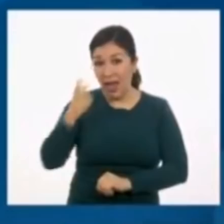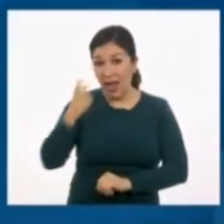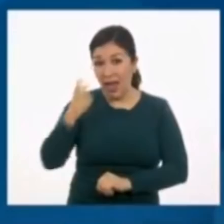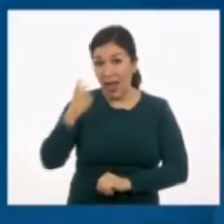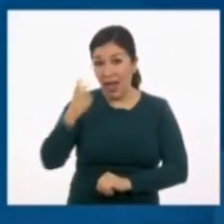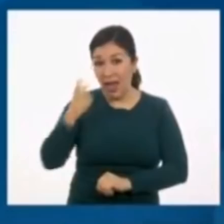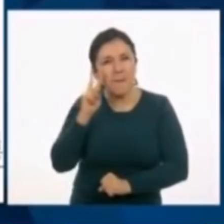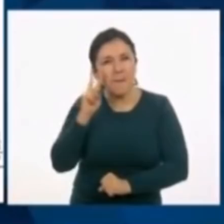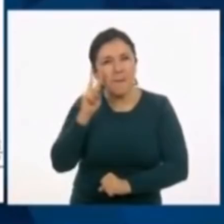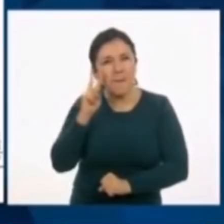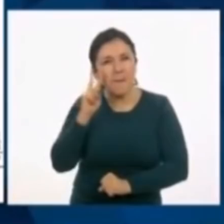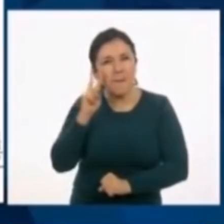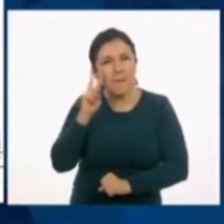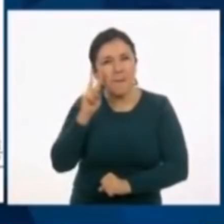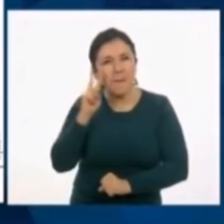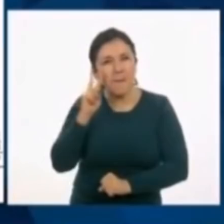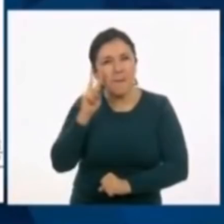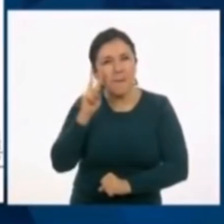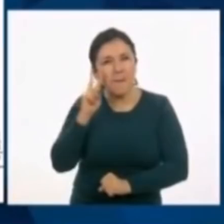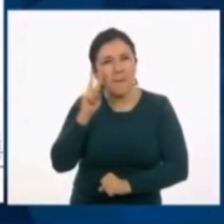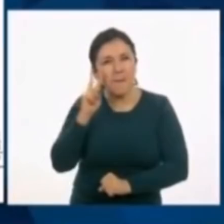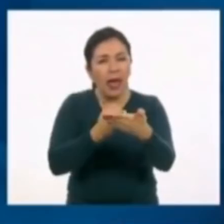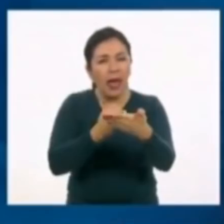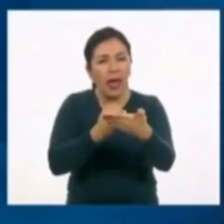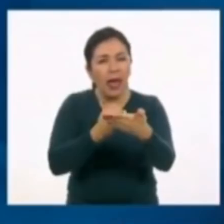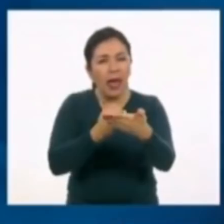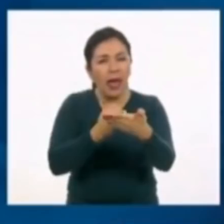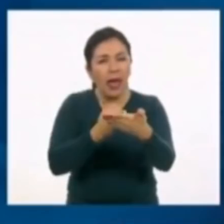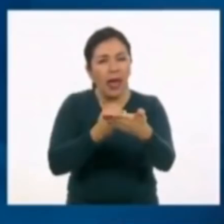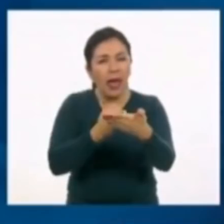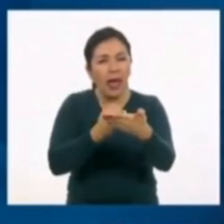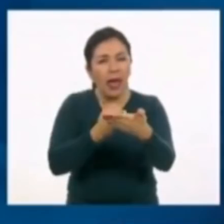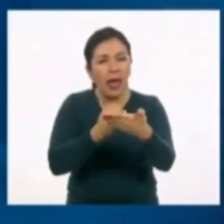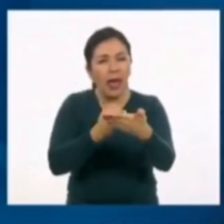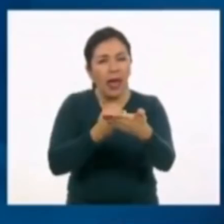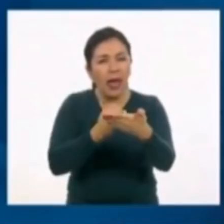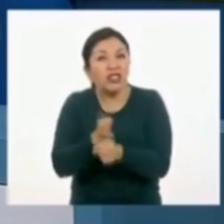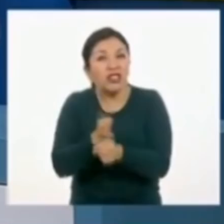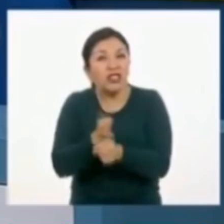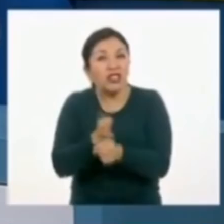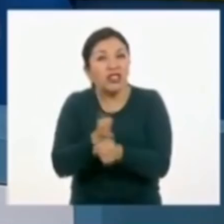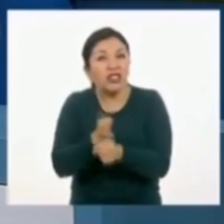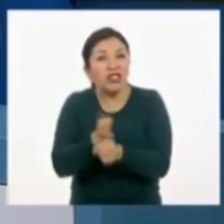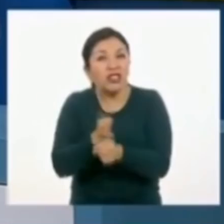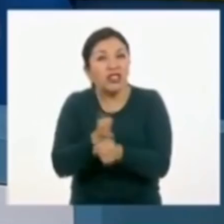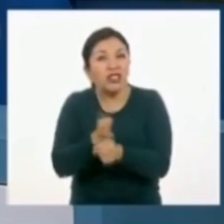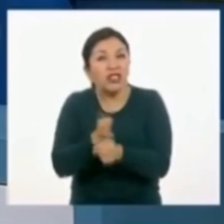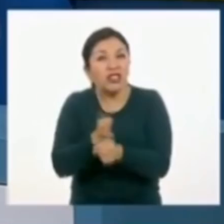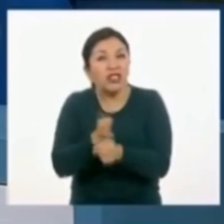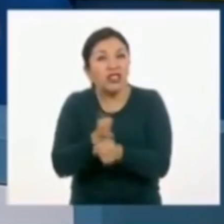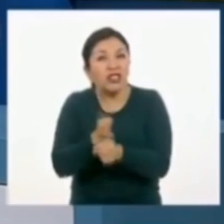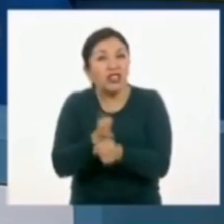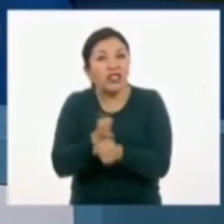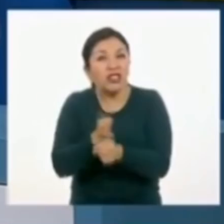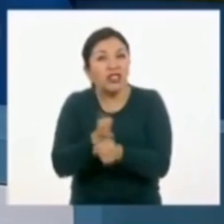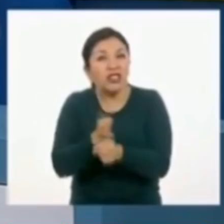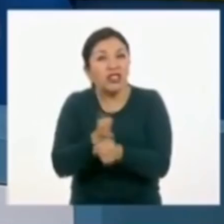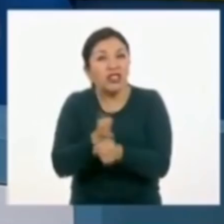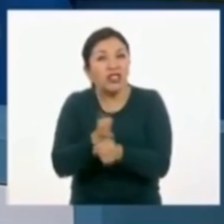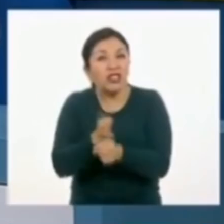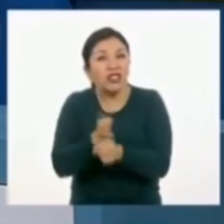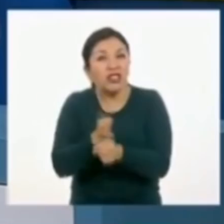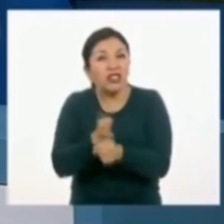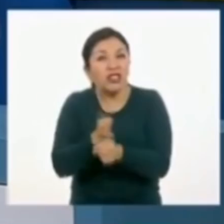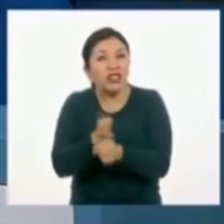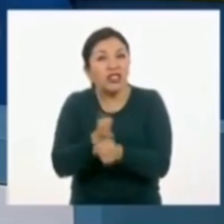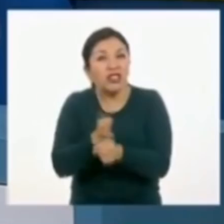periodistas utilizaban caricaturas para criticar al gobierno. Los caricaturistas eran perseguidos. ¿Cómo crees que sería México si como ciudadanos no